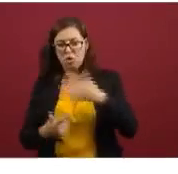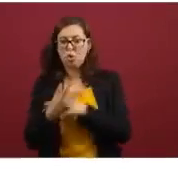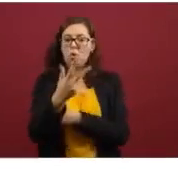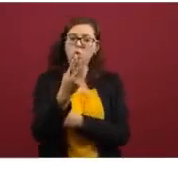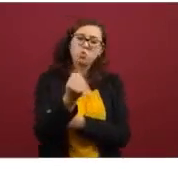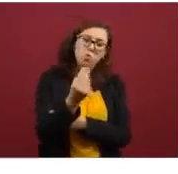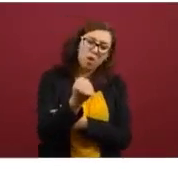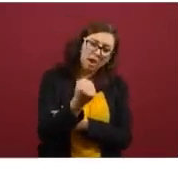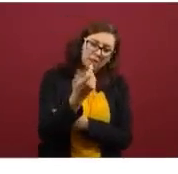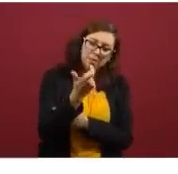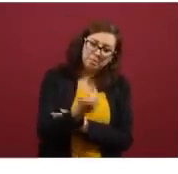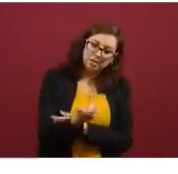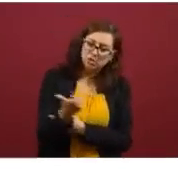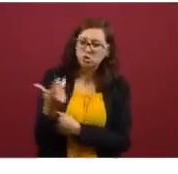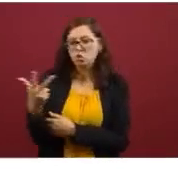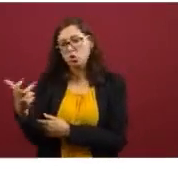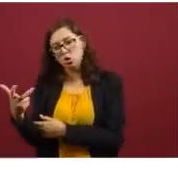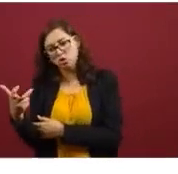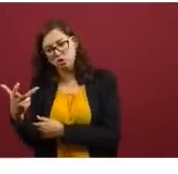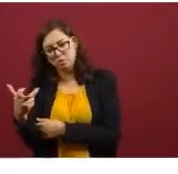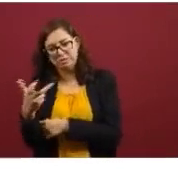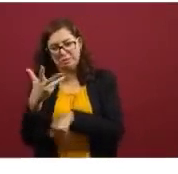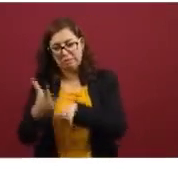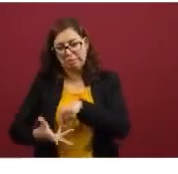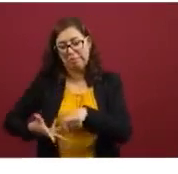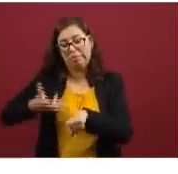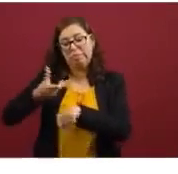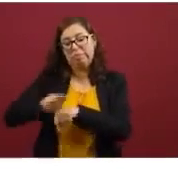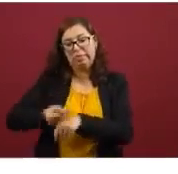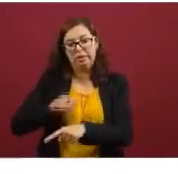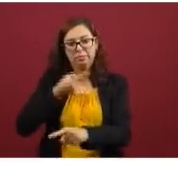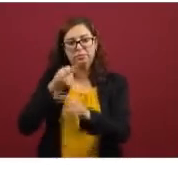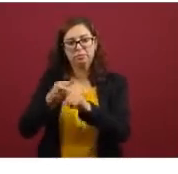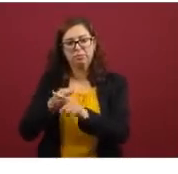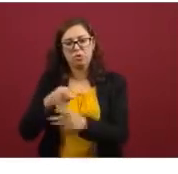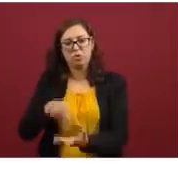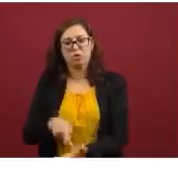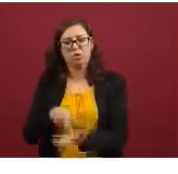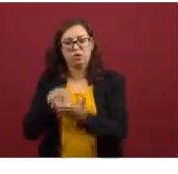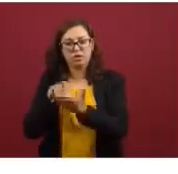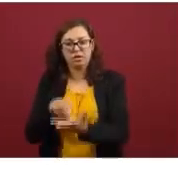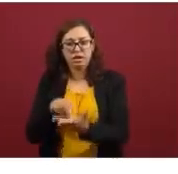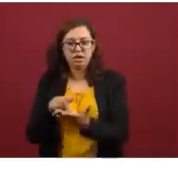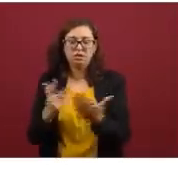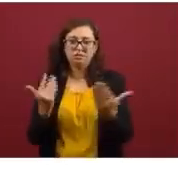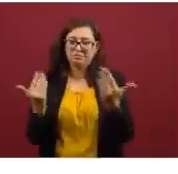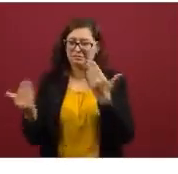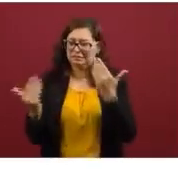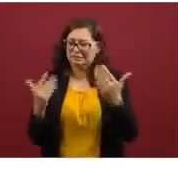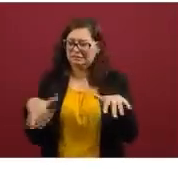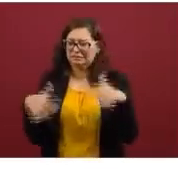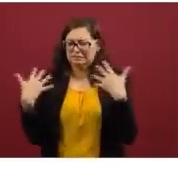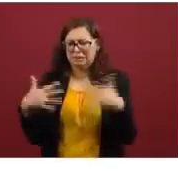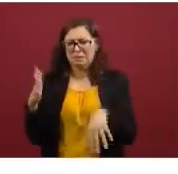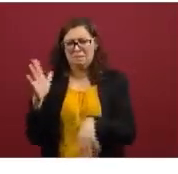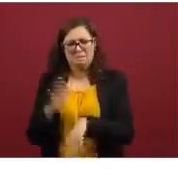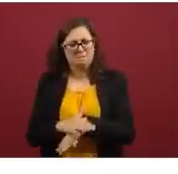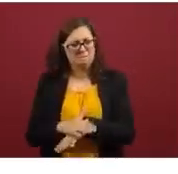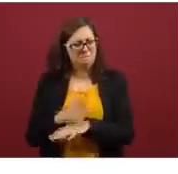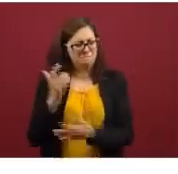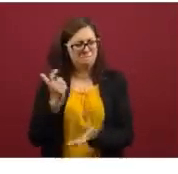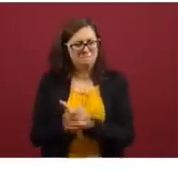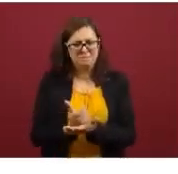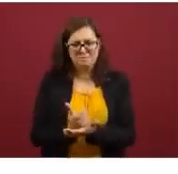8 pesos con 41 centavos por kilo. Si ven ustedes los márgenes, los cargan más al que